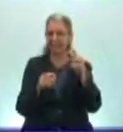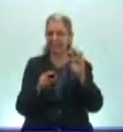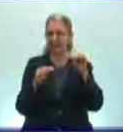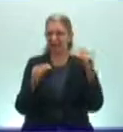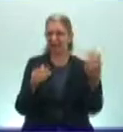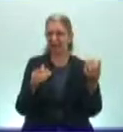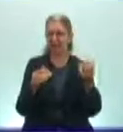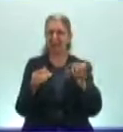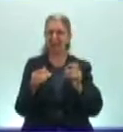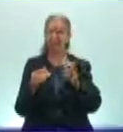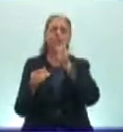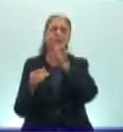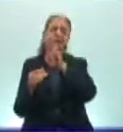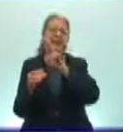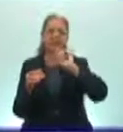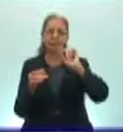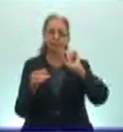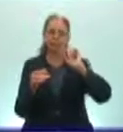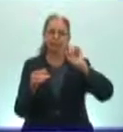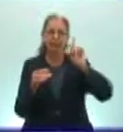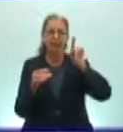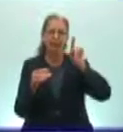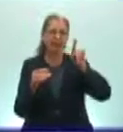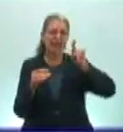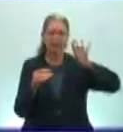entre 3.1408 y